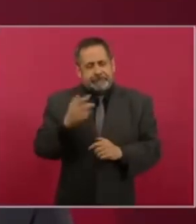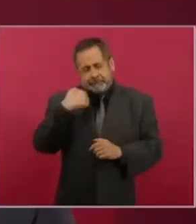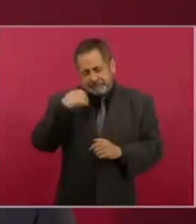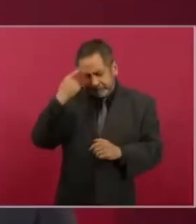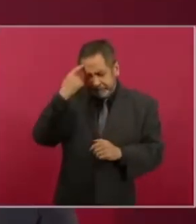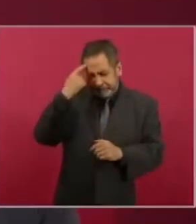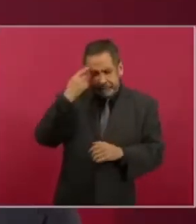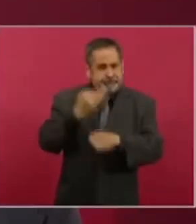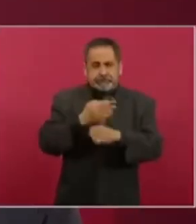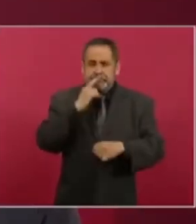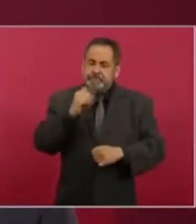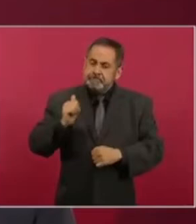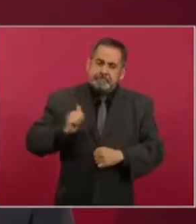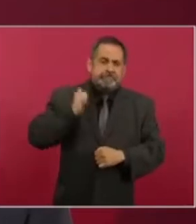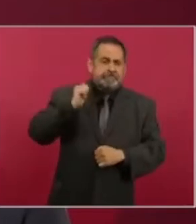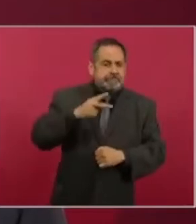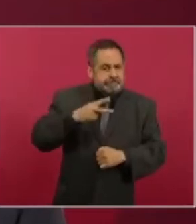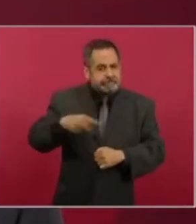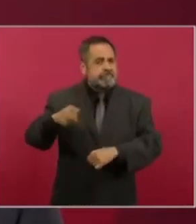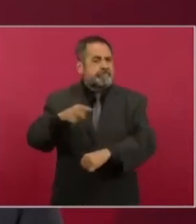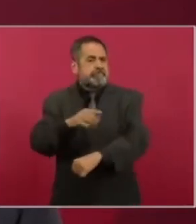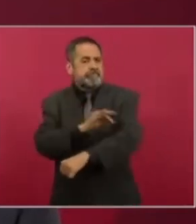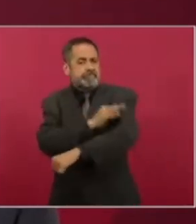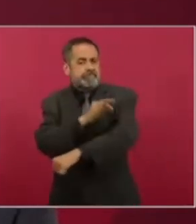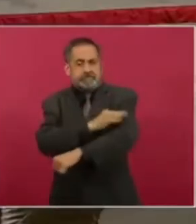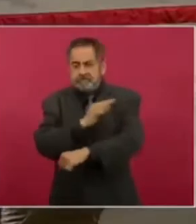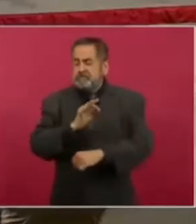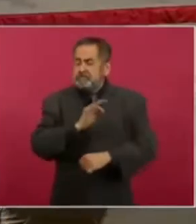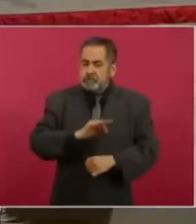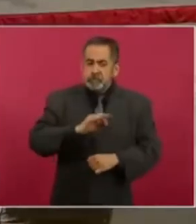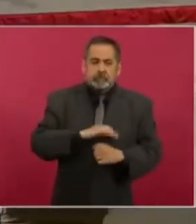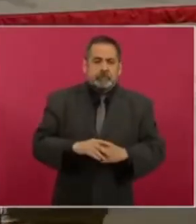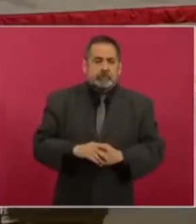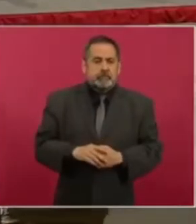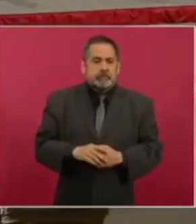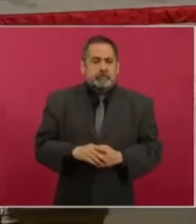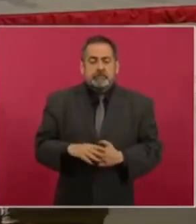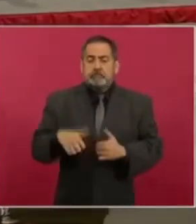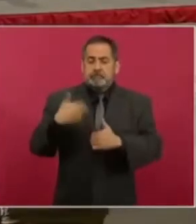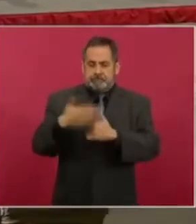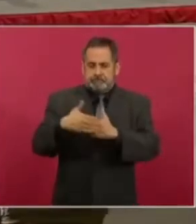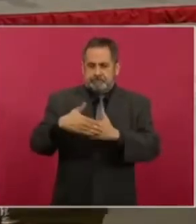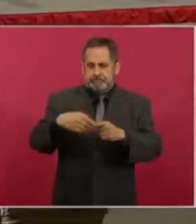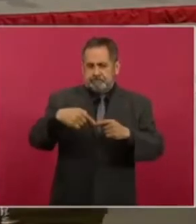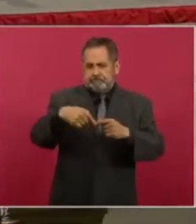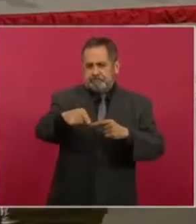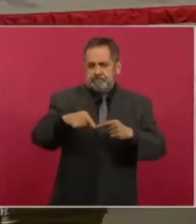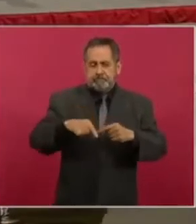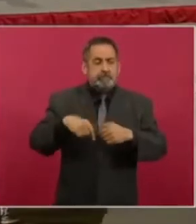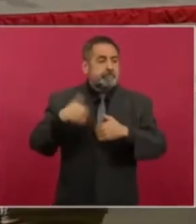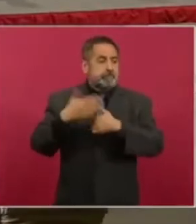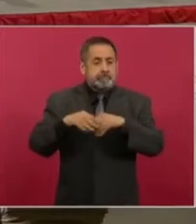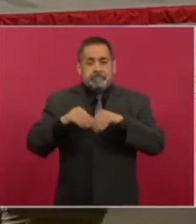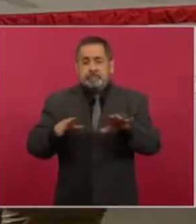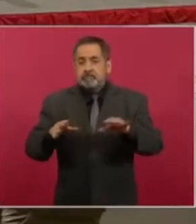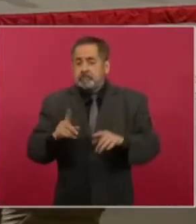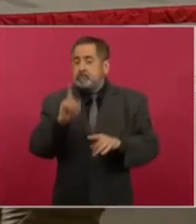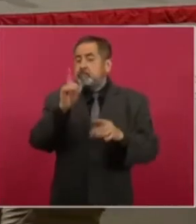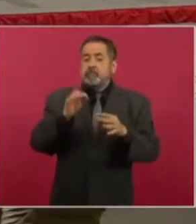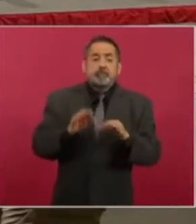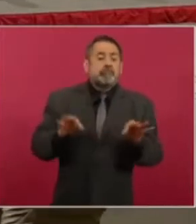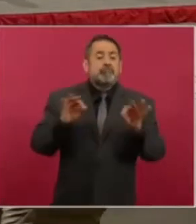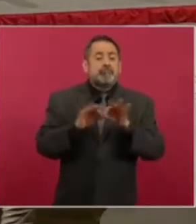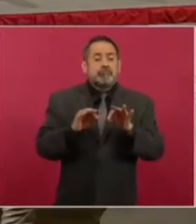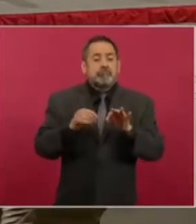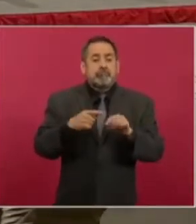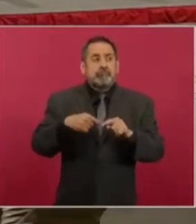la oportunidad de hacerlo ahora. Próximamente, no ahora, pero vamos a anunciar un operativo especial durante